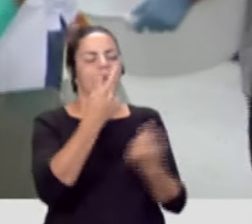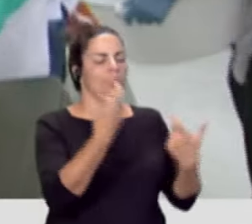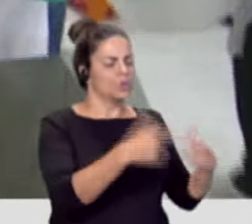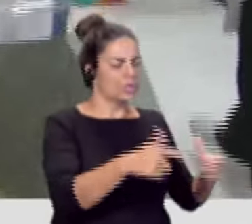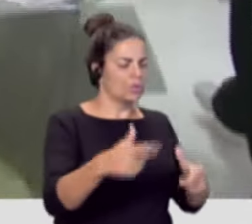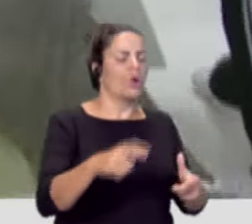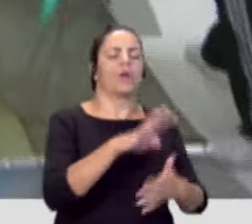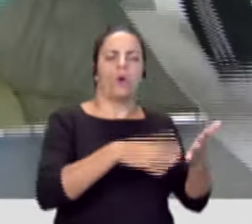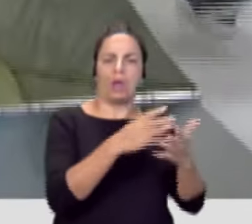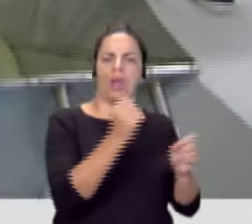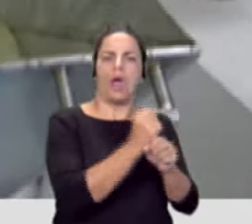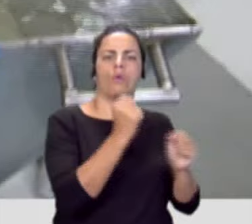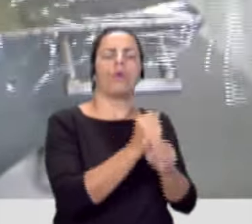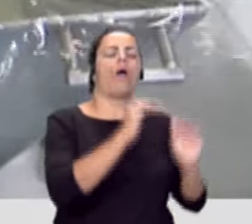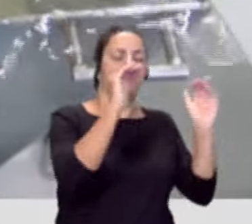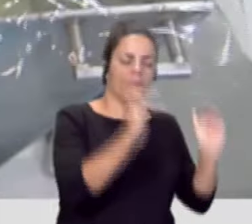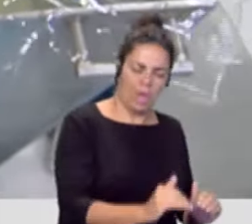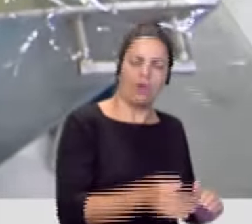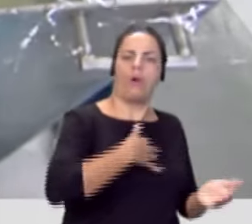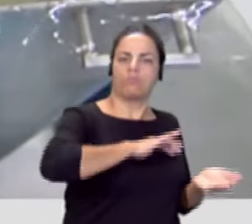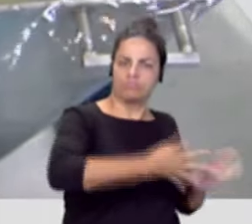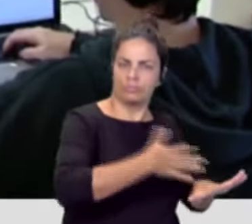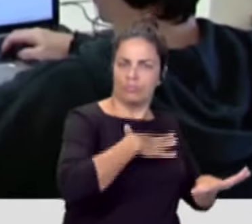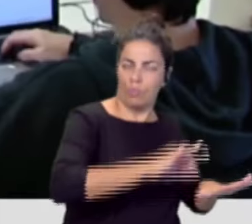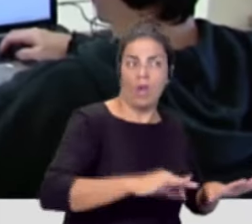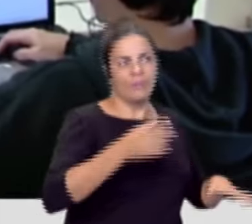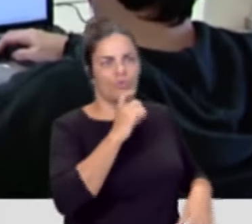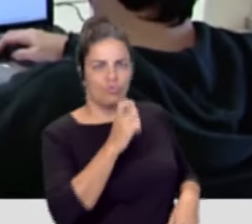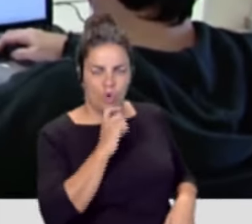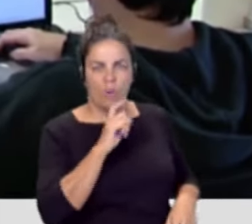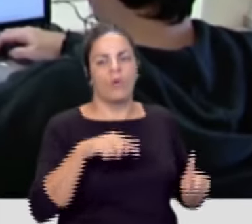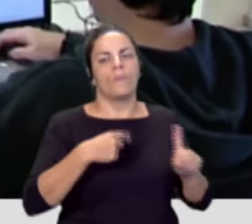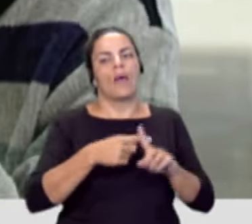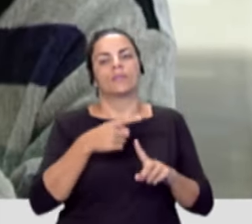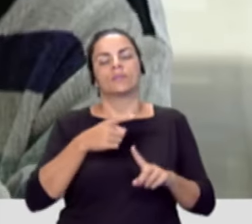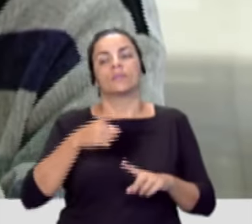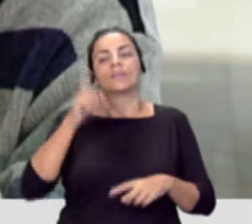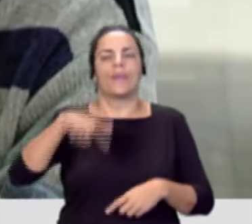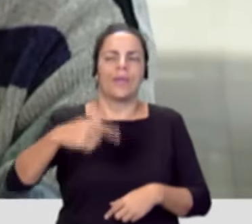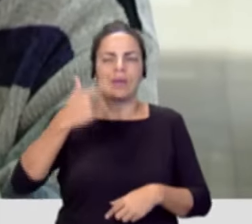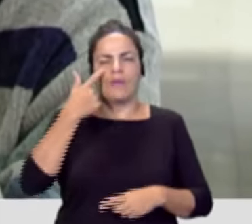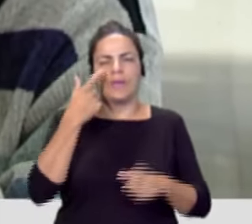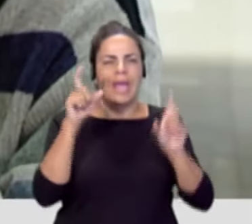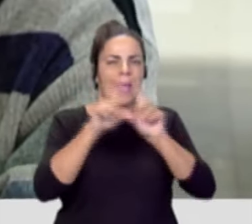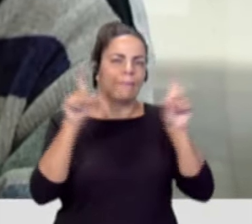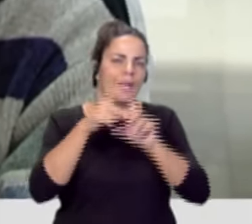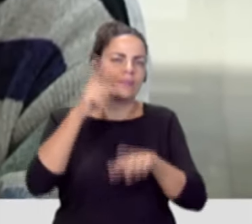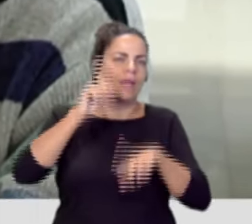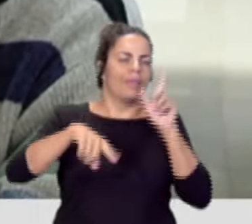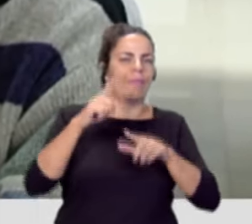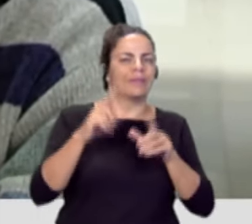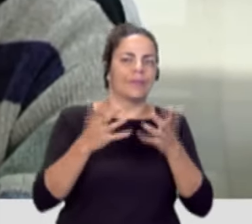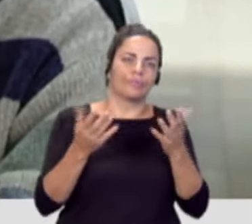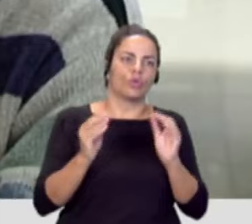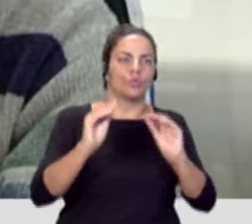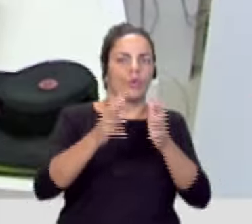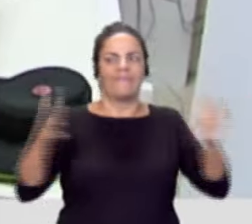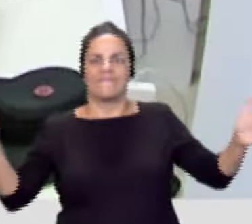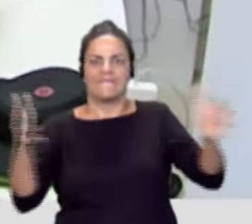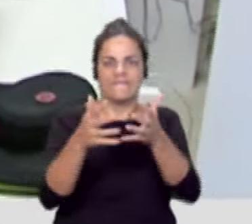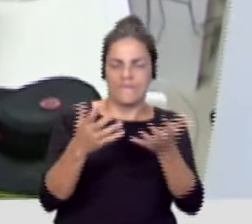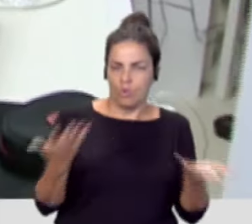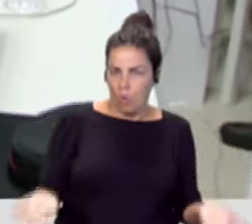qué manera, y en ese sentido también el tamaño de las empresas y la peculiaridad que puede